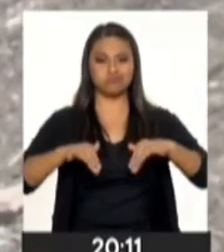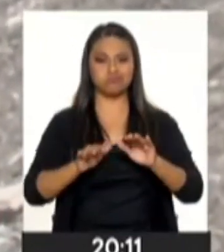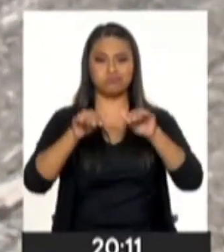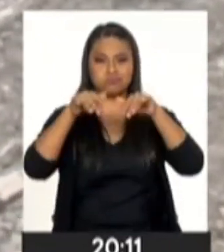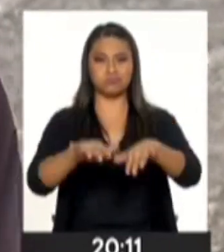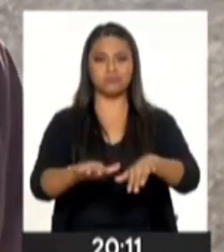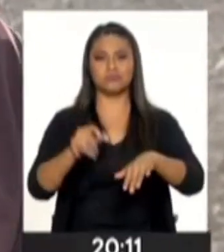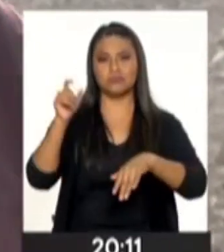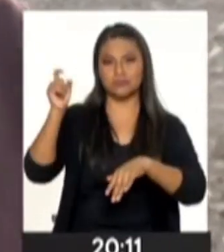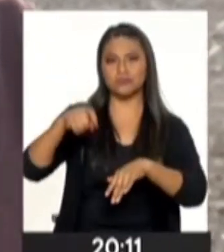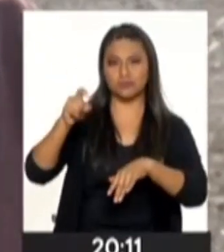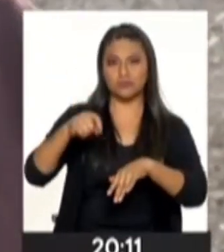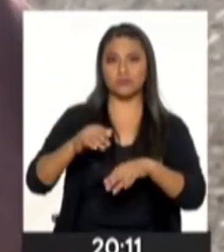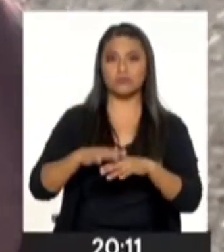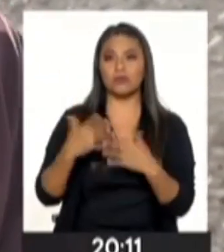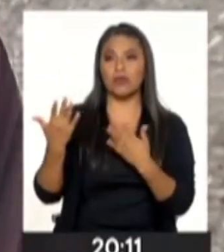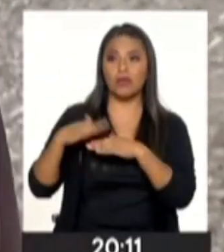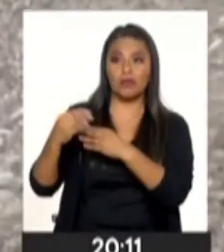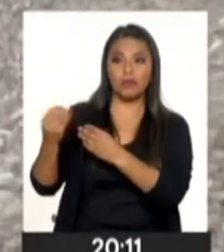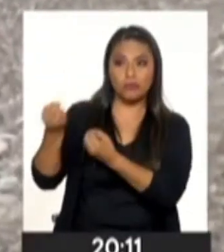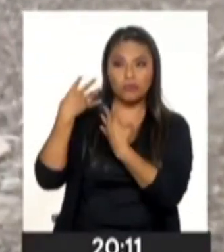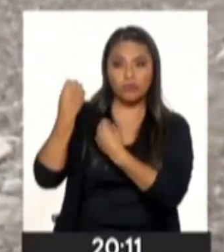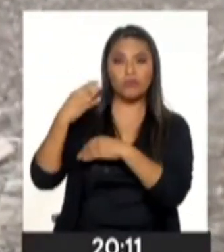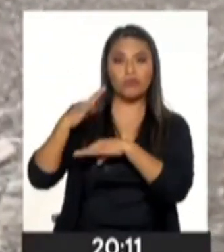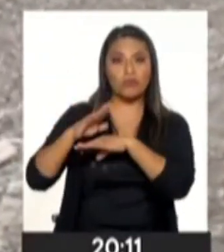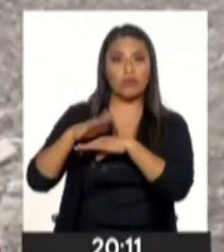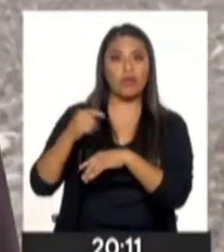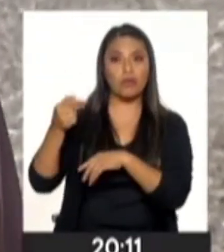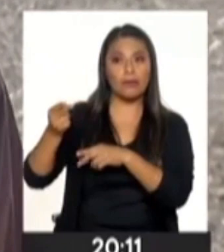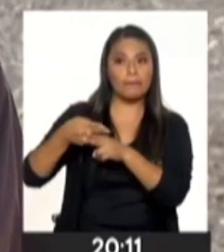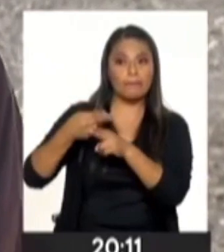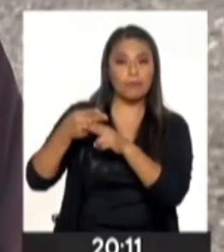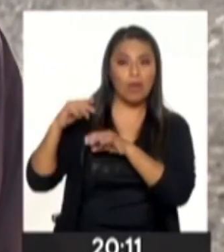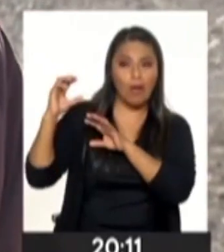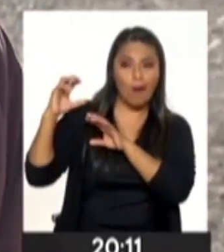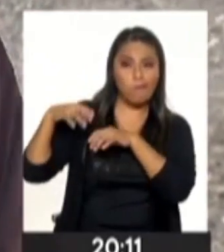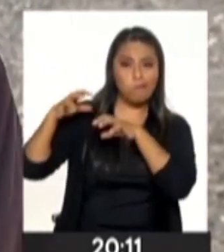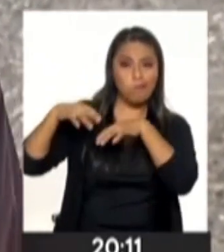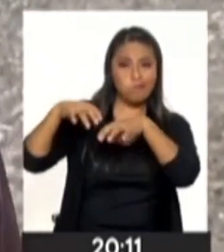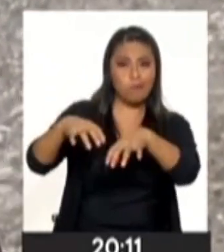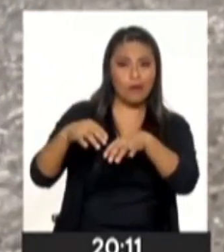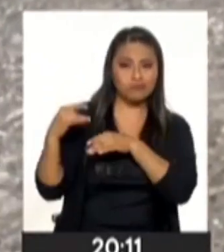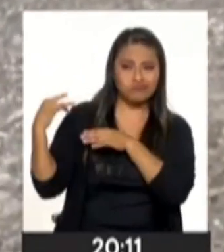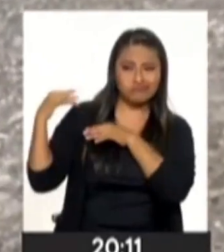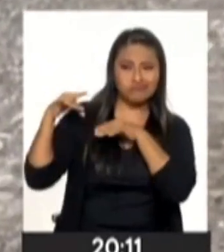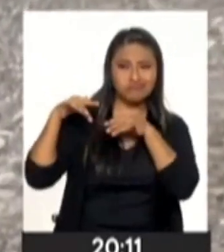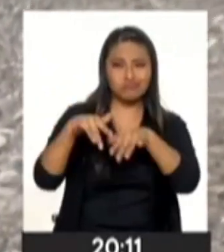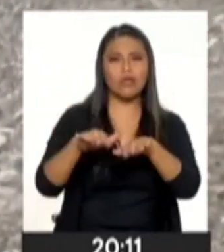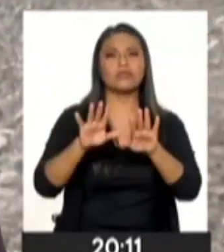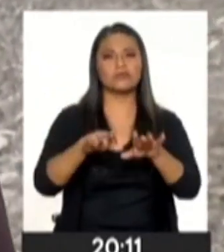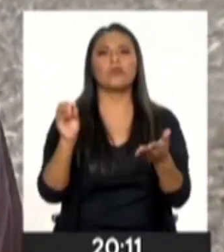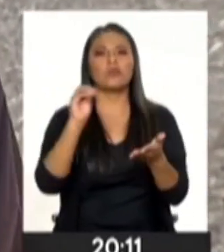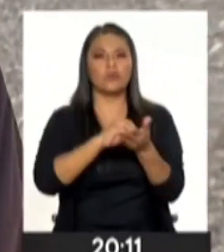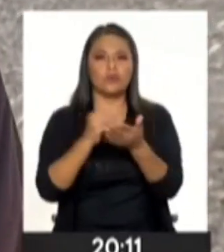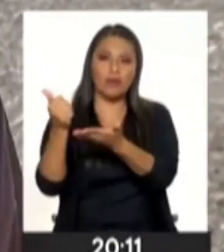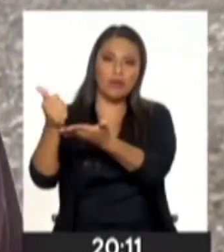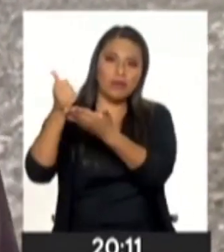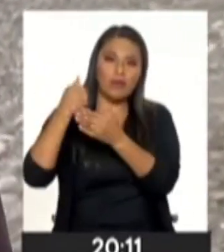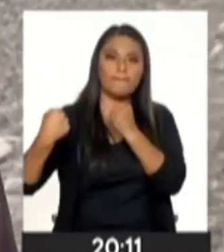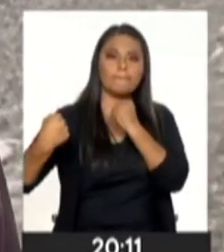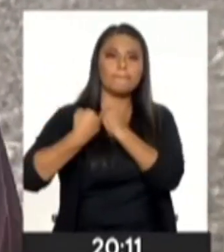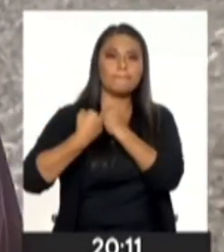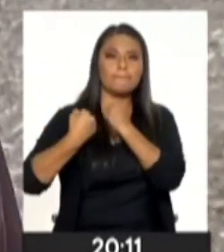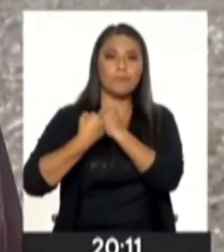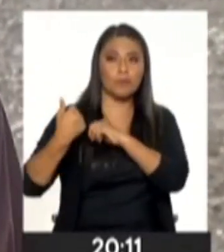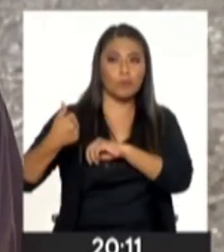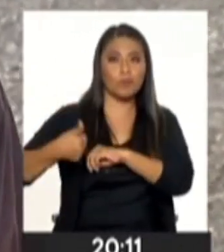están dando la noticia de que va a venir el niño el fenómeno del niño y necesitamos el apoyo de